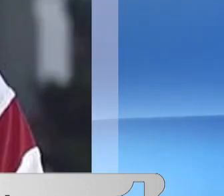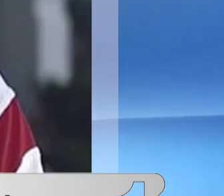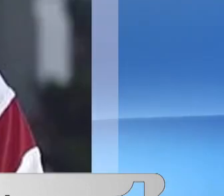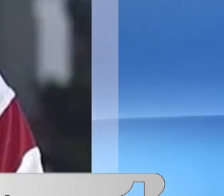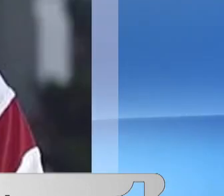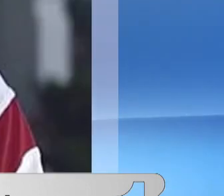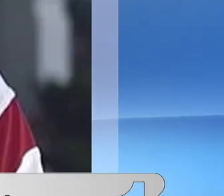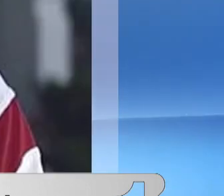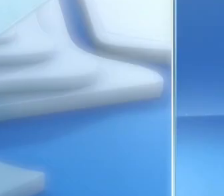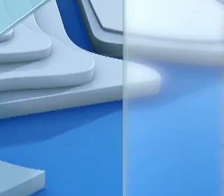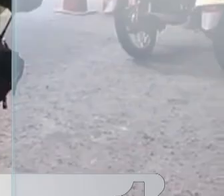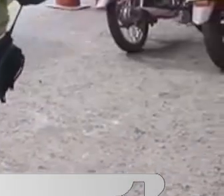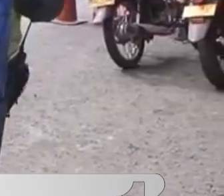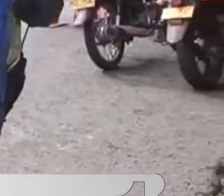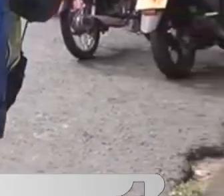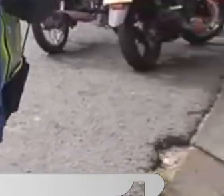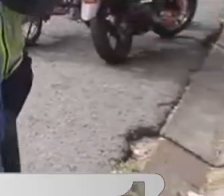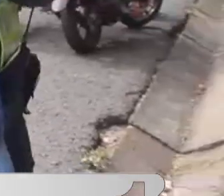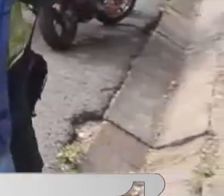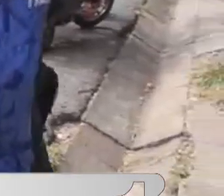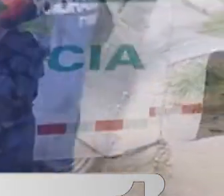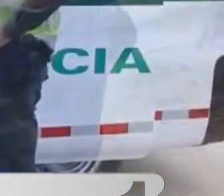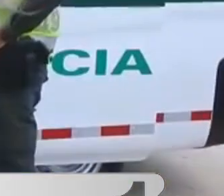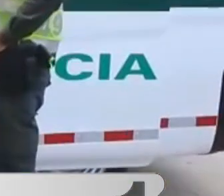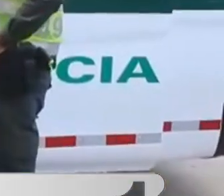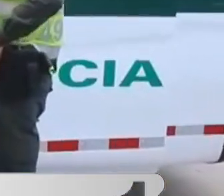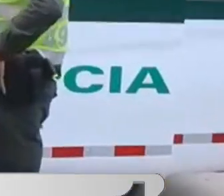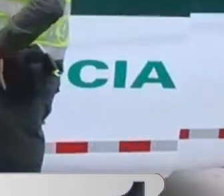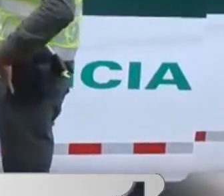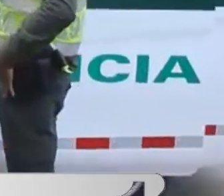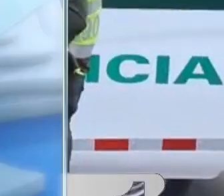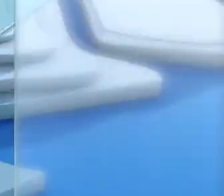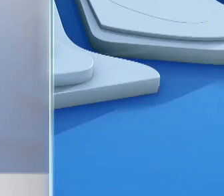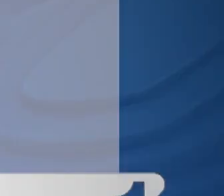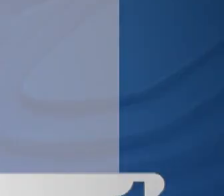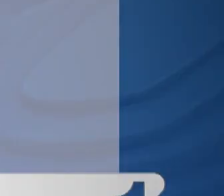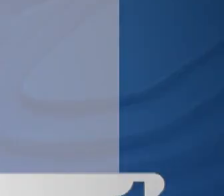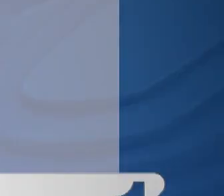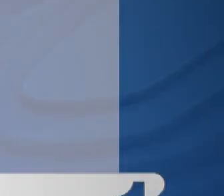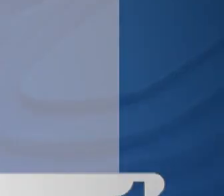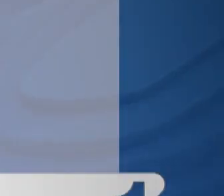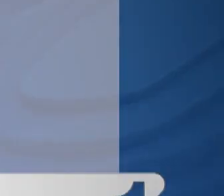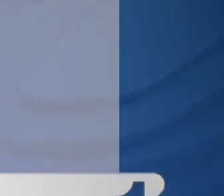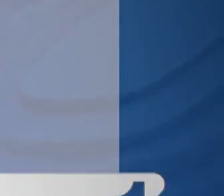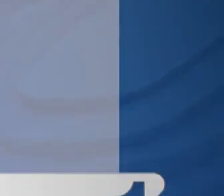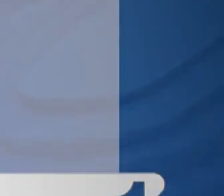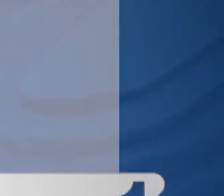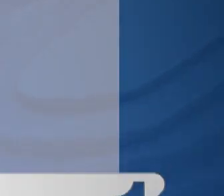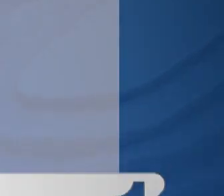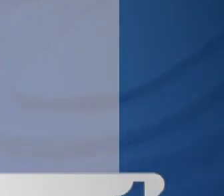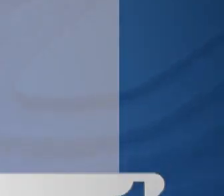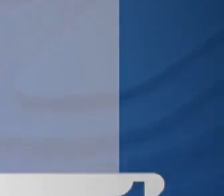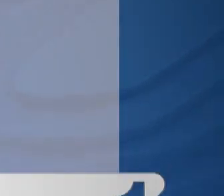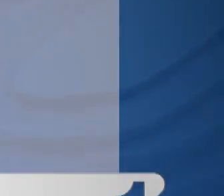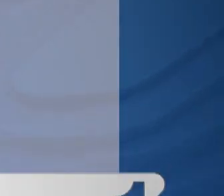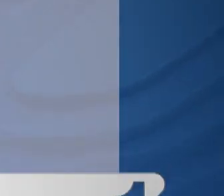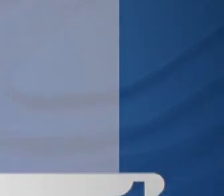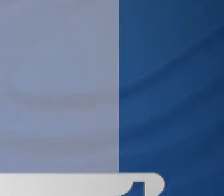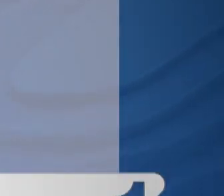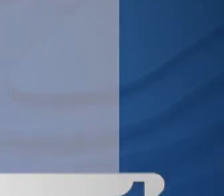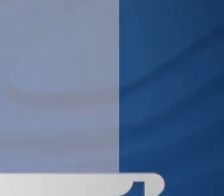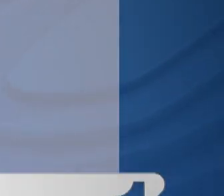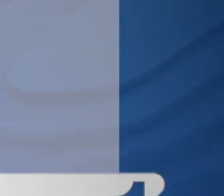de la Liga de Boxeo. Capturan 3 feminicidas en el Valle. Fatal accidente en vías del Cesar.